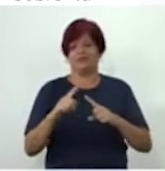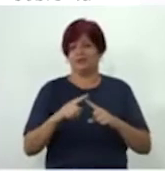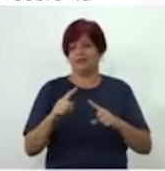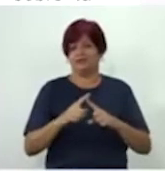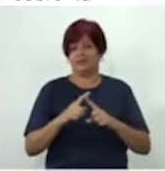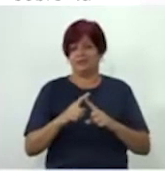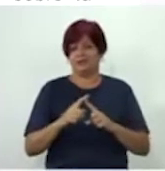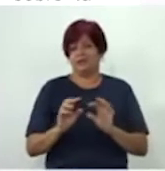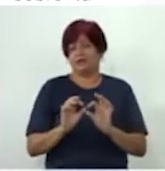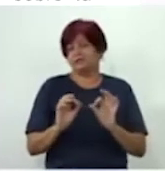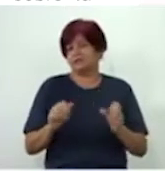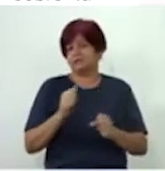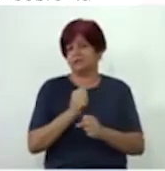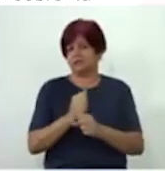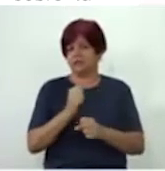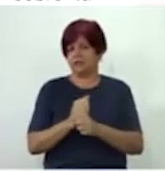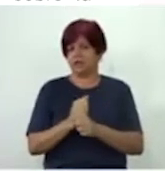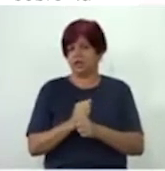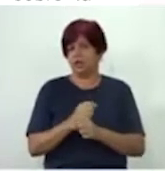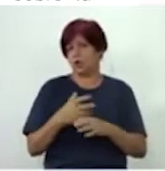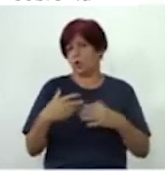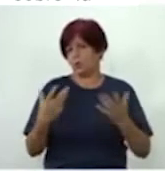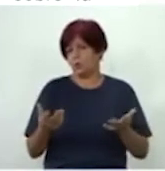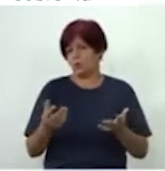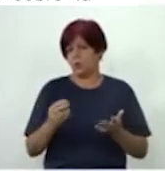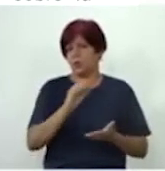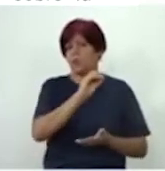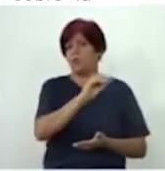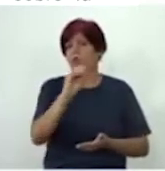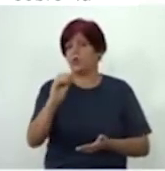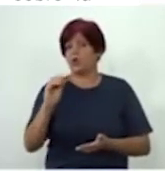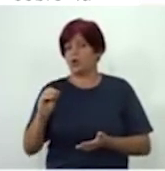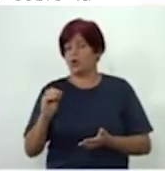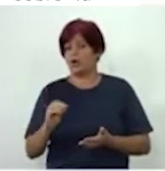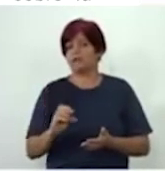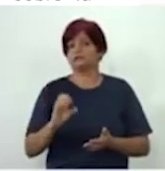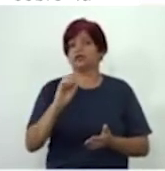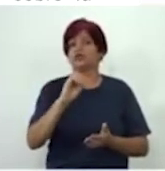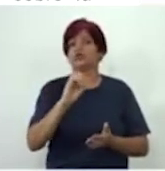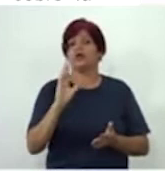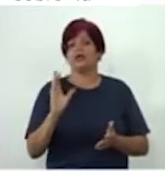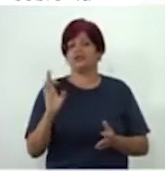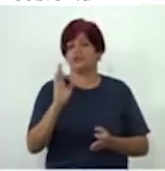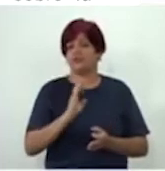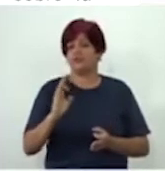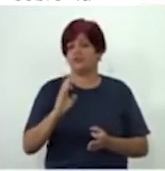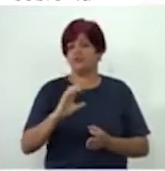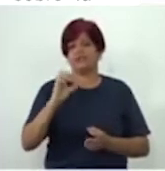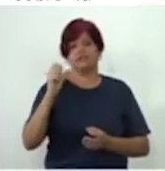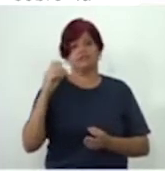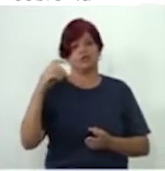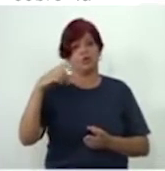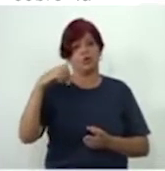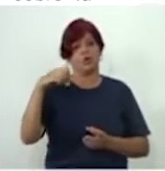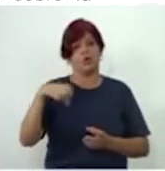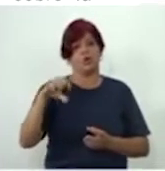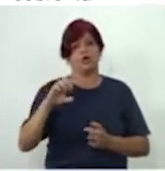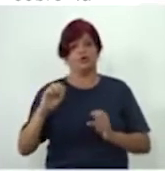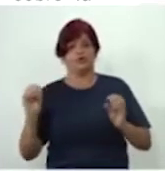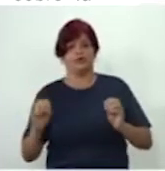trabajo, tales como la localización de objetos físicos y geográficos en la esfera, en el